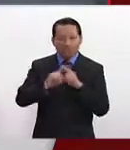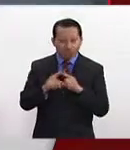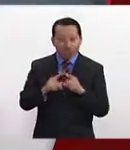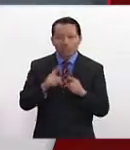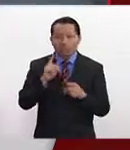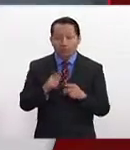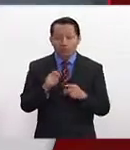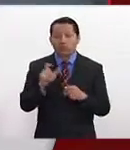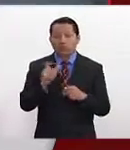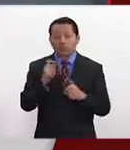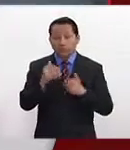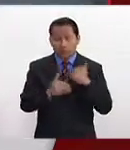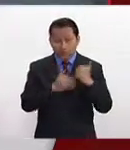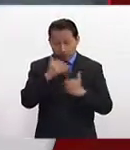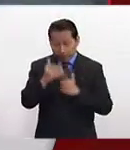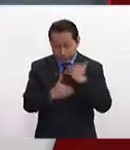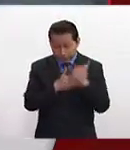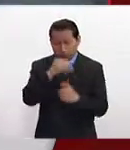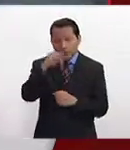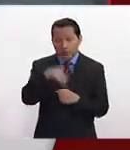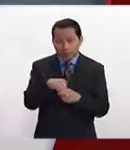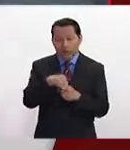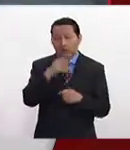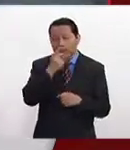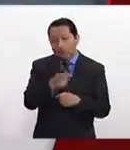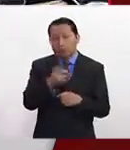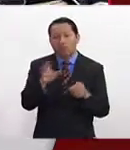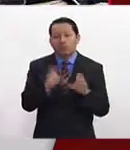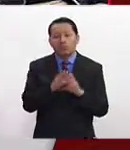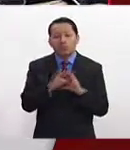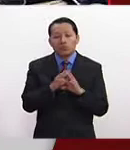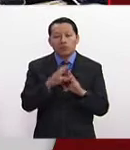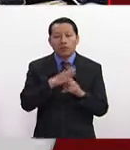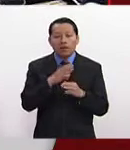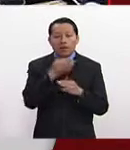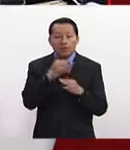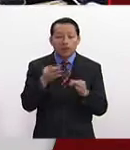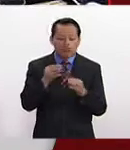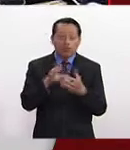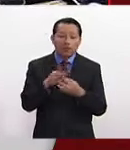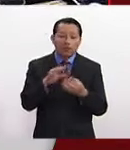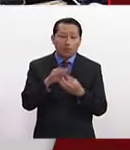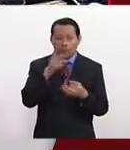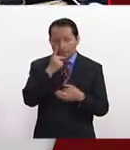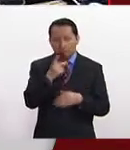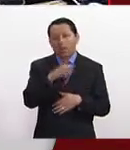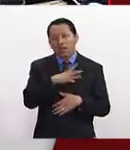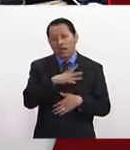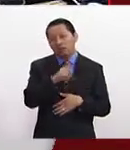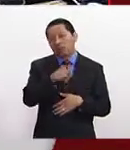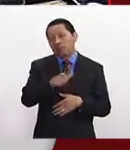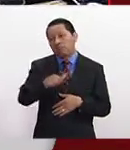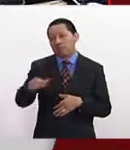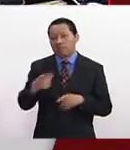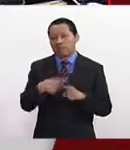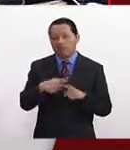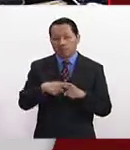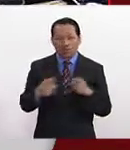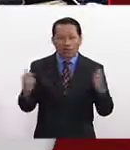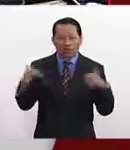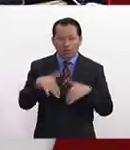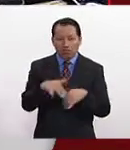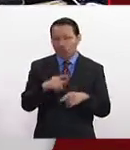obviamente cuando se va acercando a la fecha del referéndum, pues bueno, una cosa es una declaración, es decir, tenemos muchas